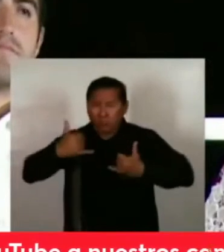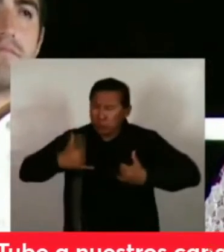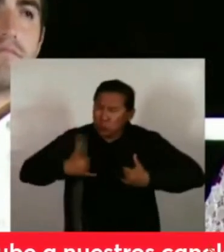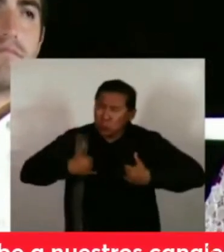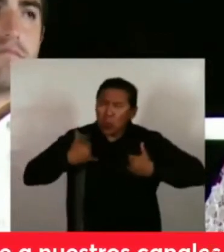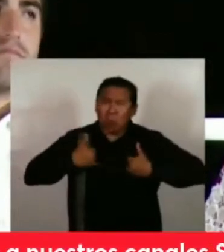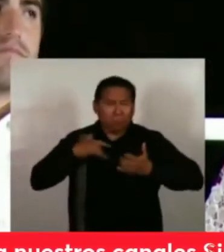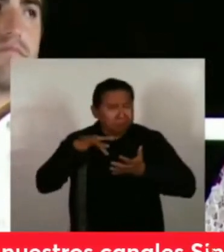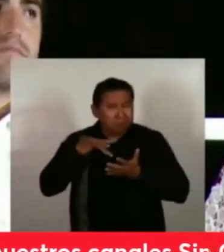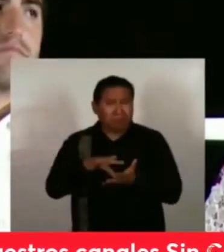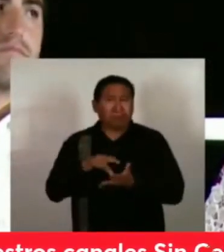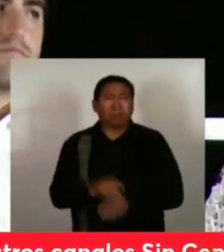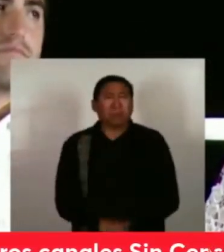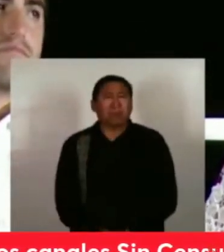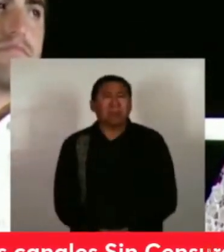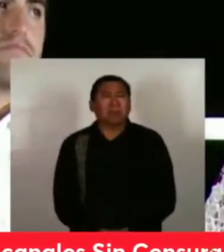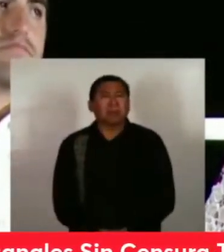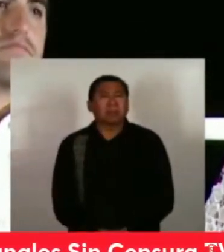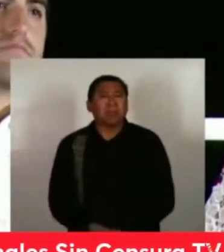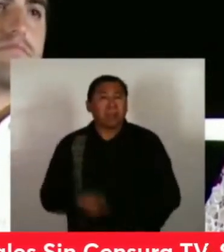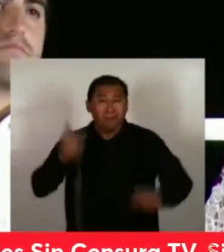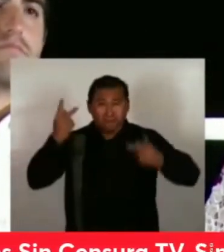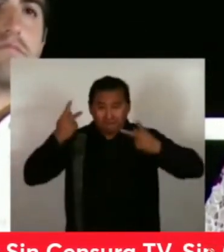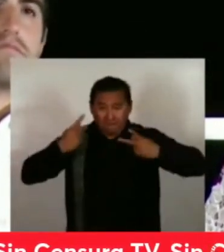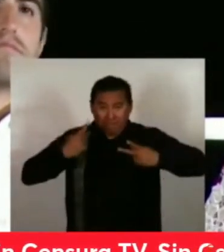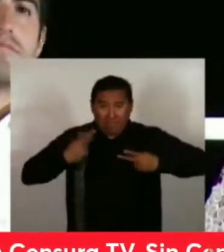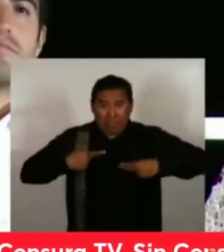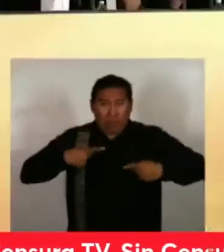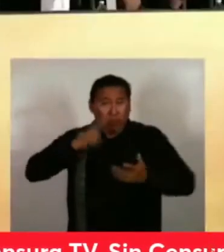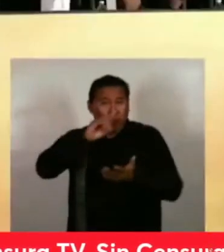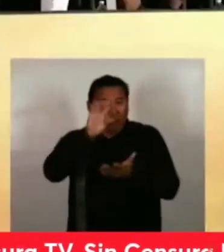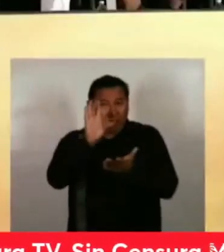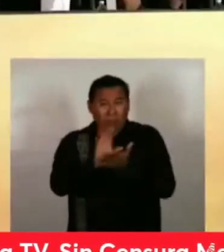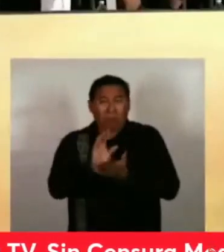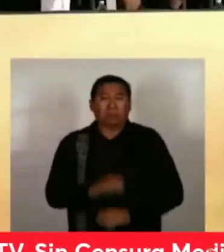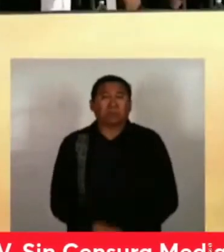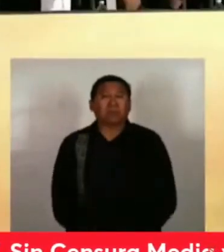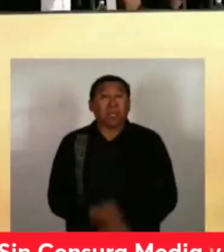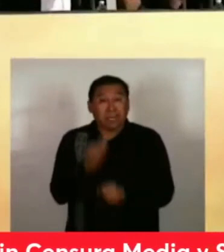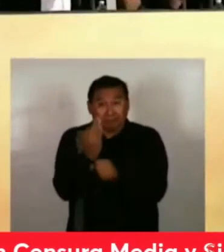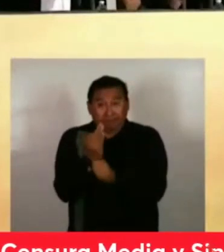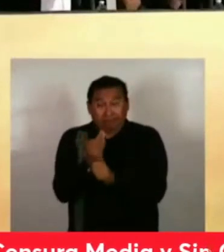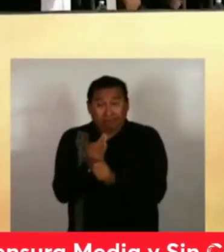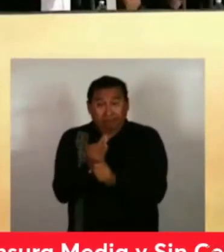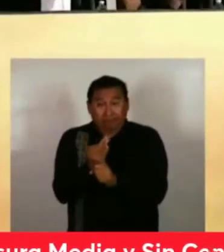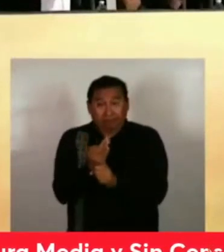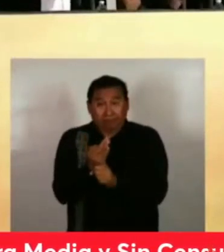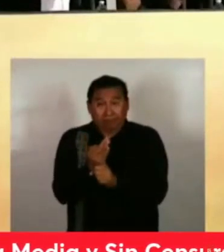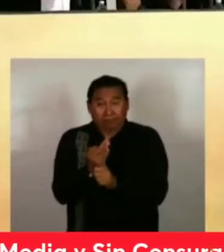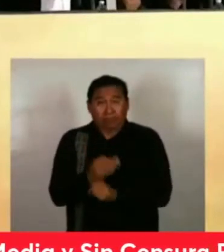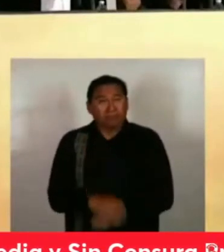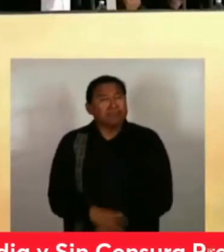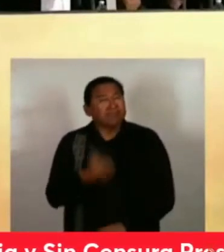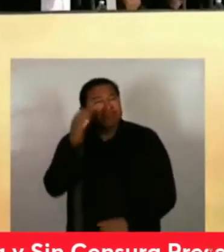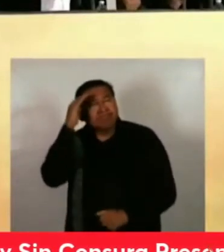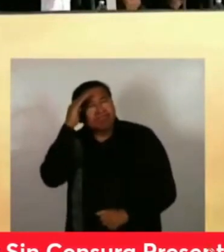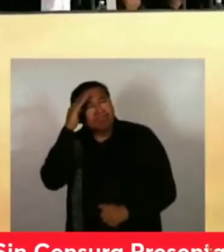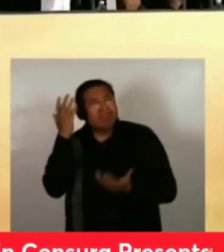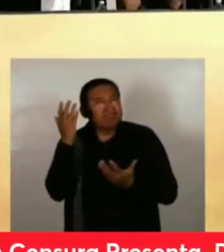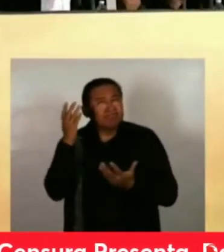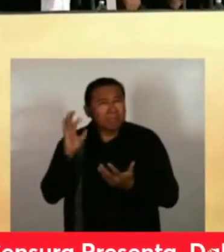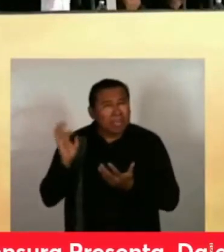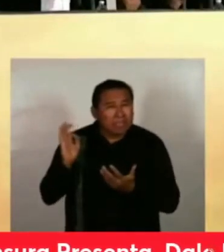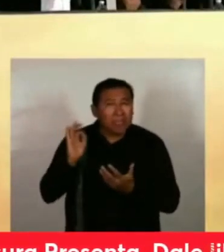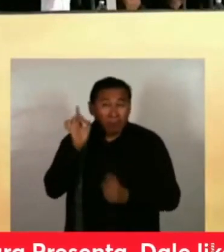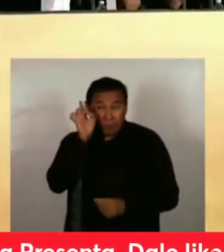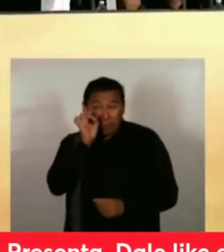jóvenes, a las personas con discapacidad. Ahora, pienso yo, quizá por